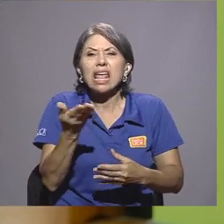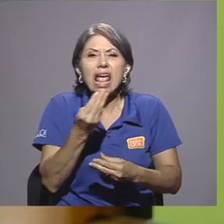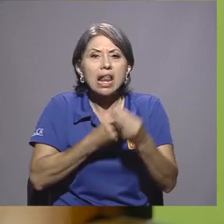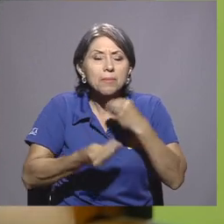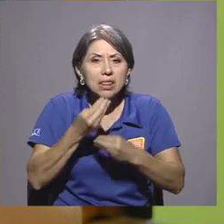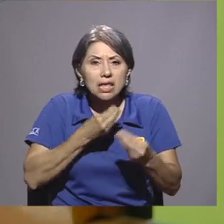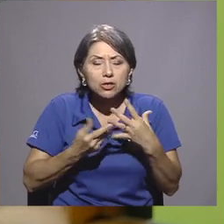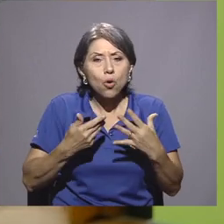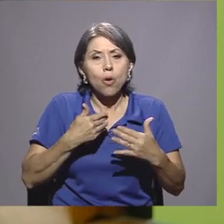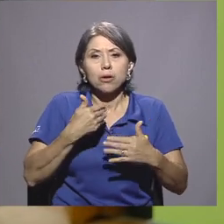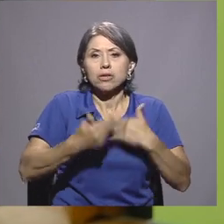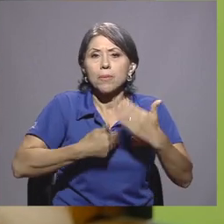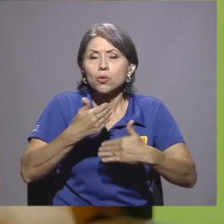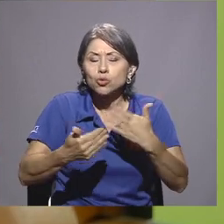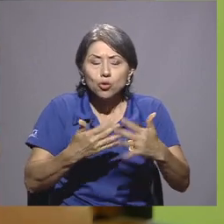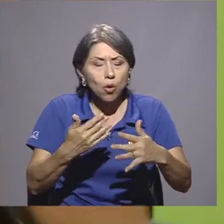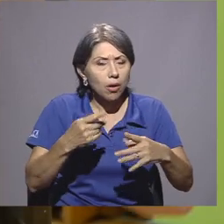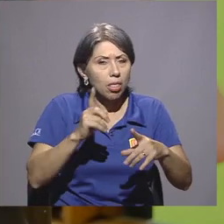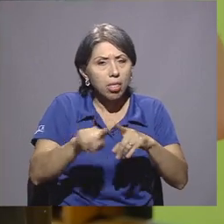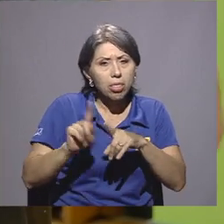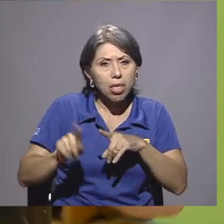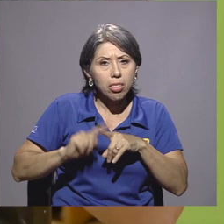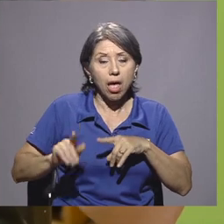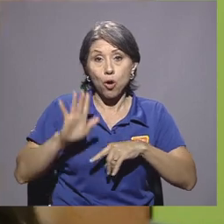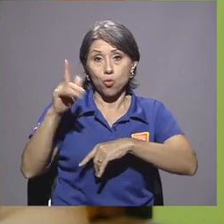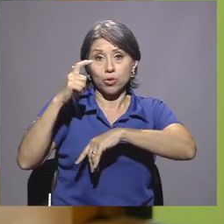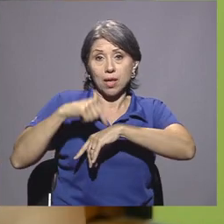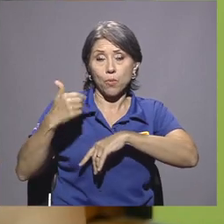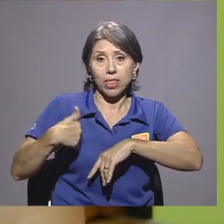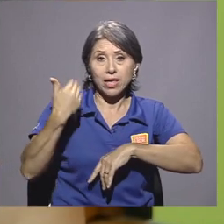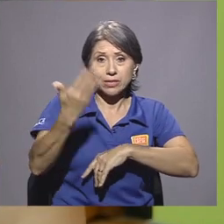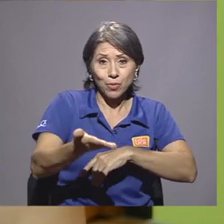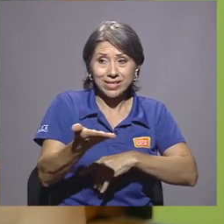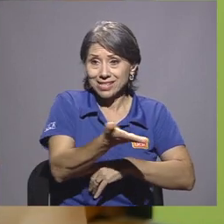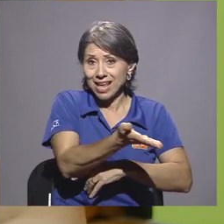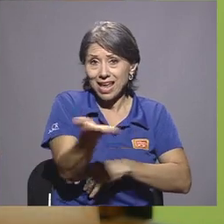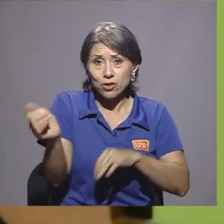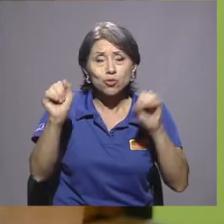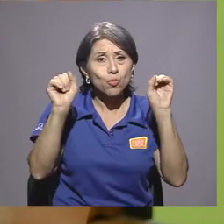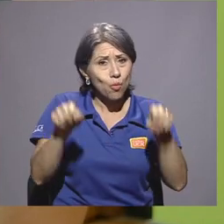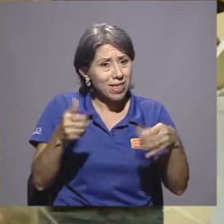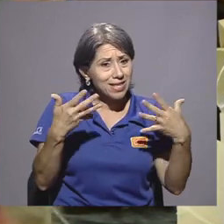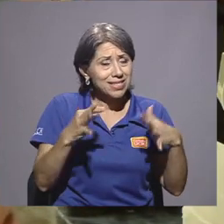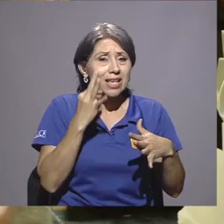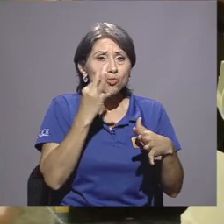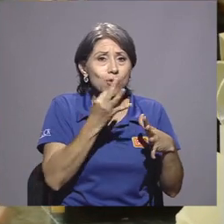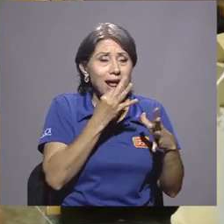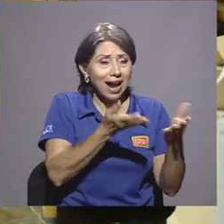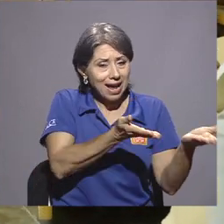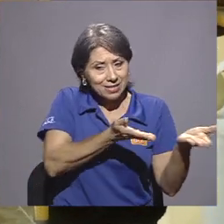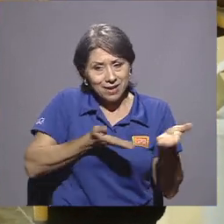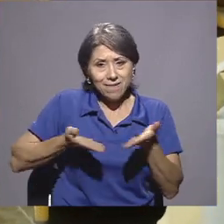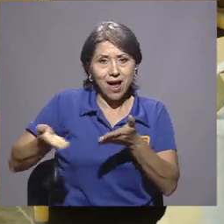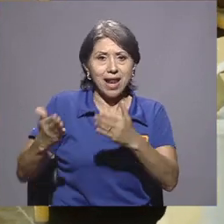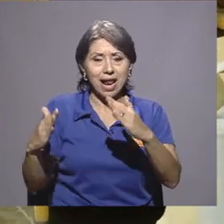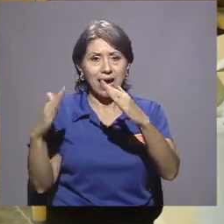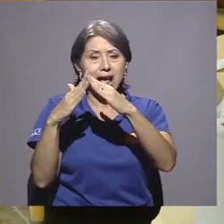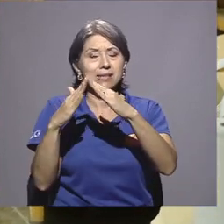en general, y después ellos, después de un tiempo, pueden llevar su granja a la